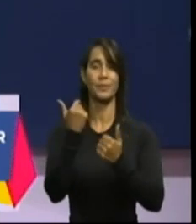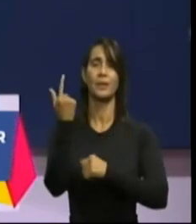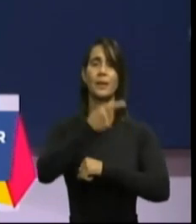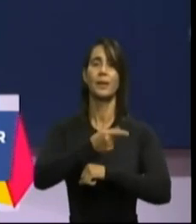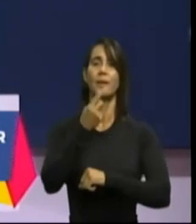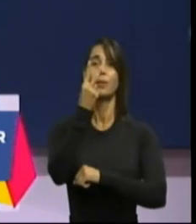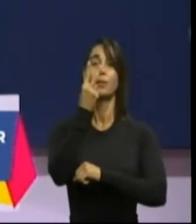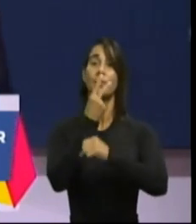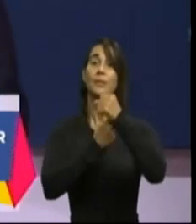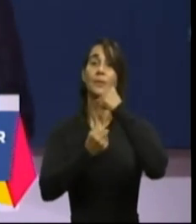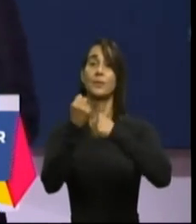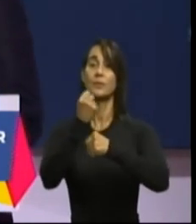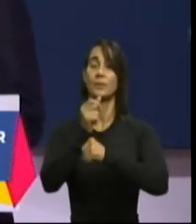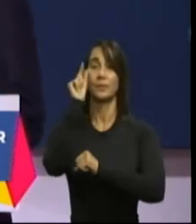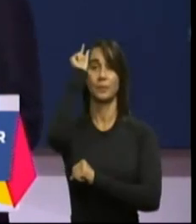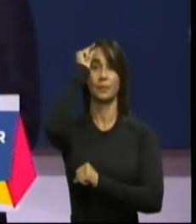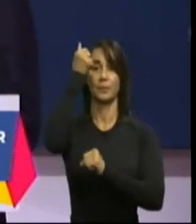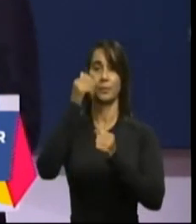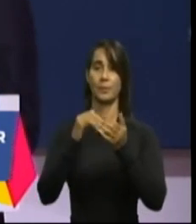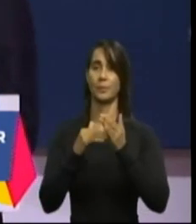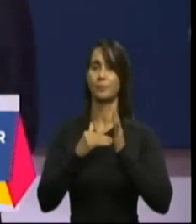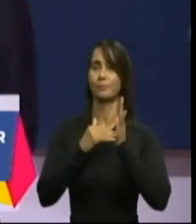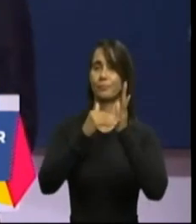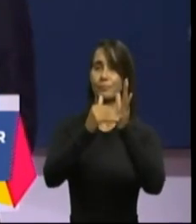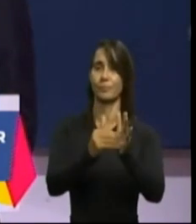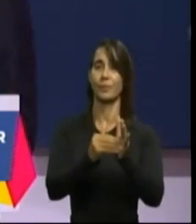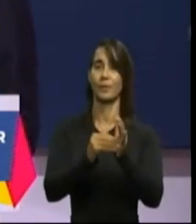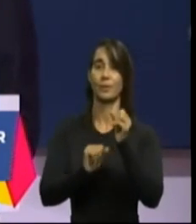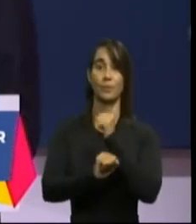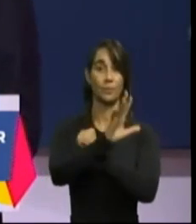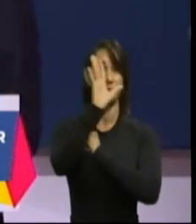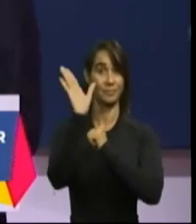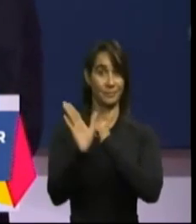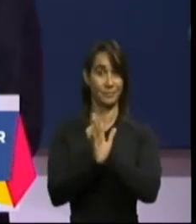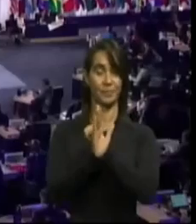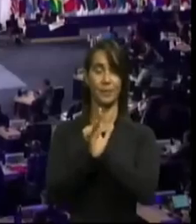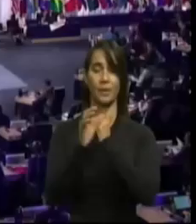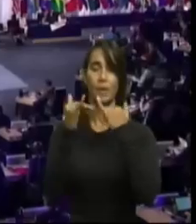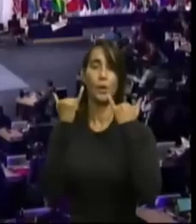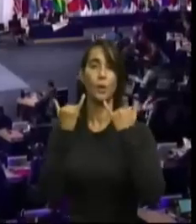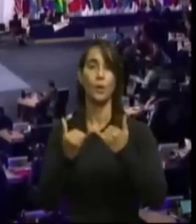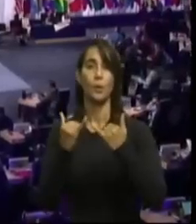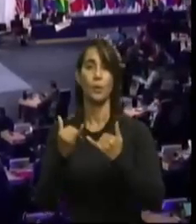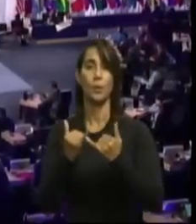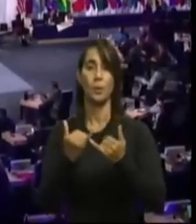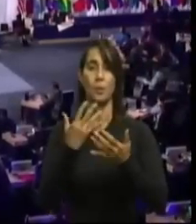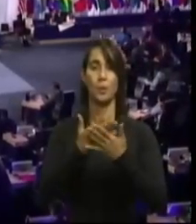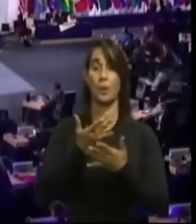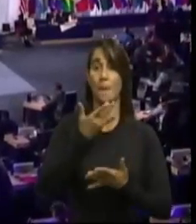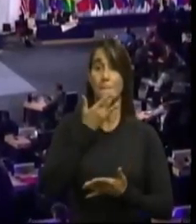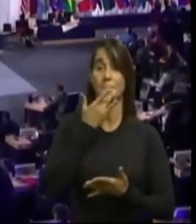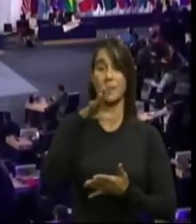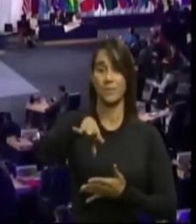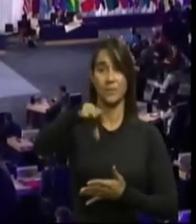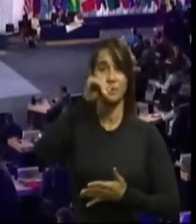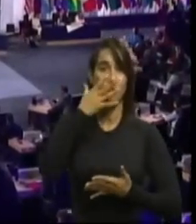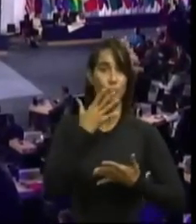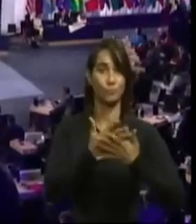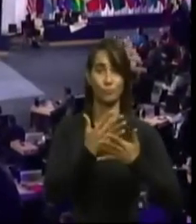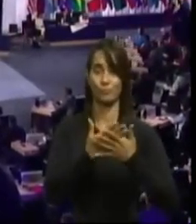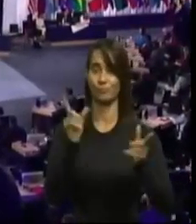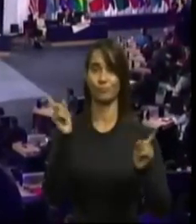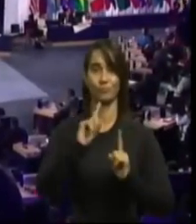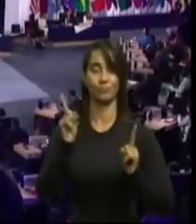de 2 años nuestro gobierno ha hecho avances considerables. Hoy no hay impunidad en la República Dominicana.